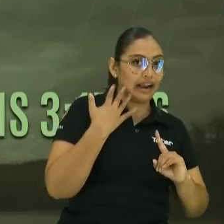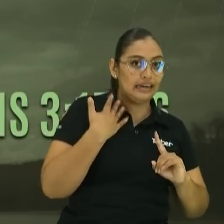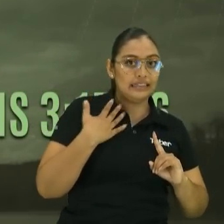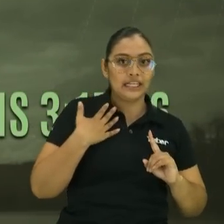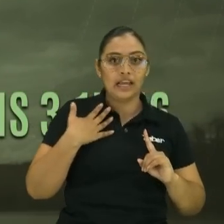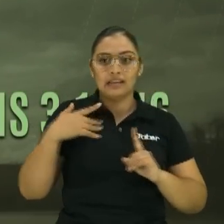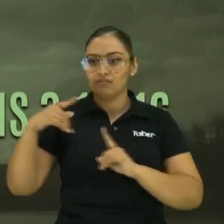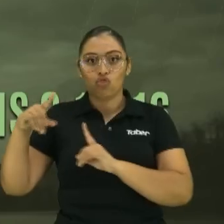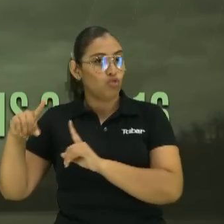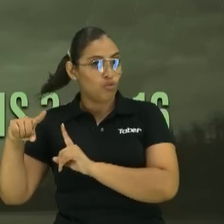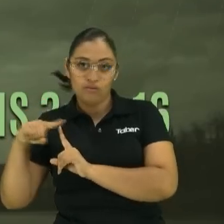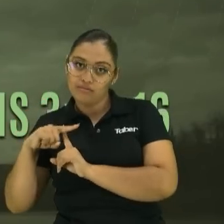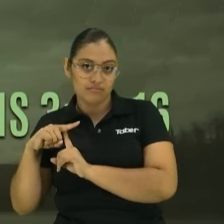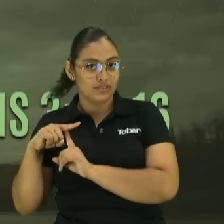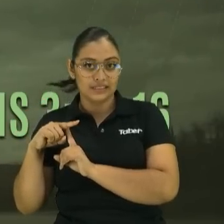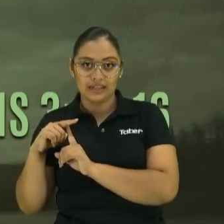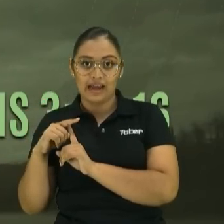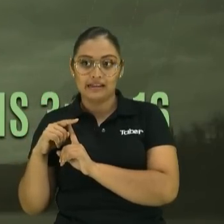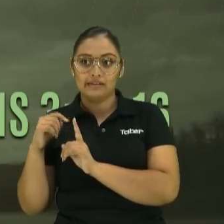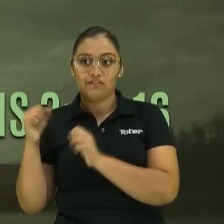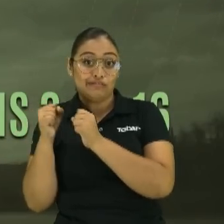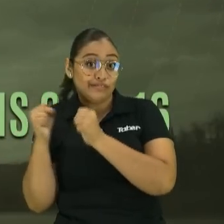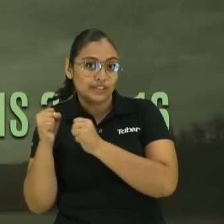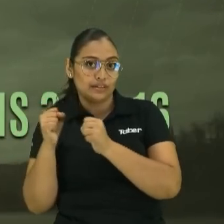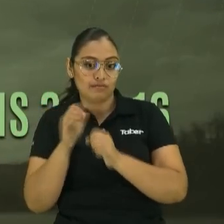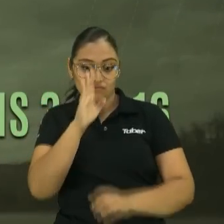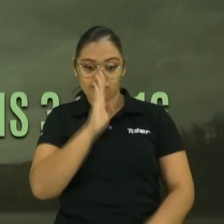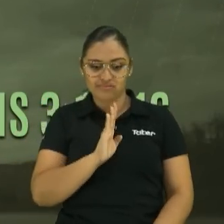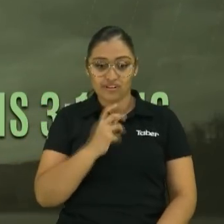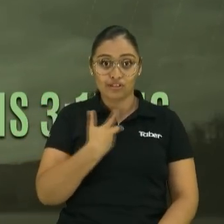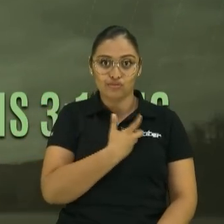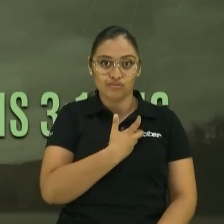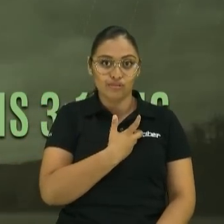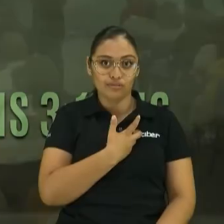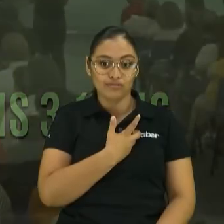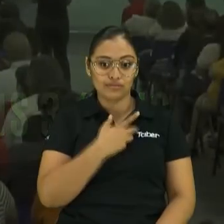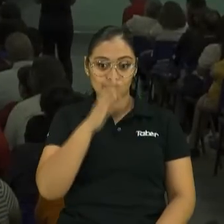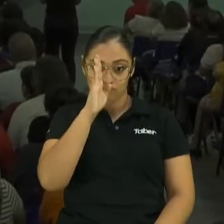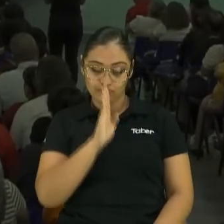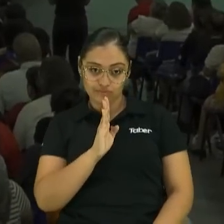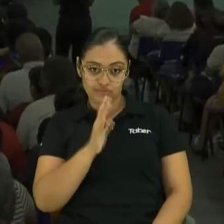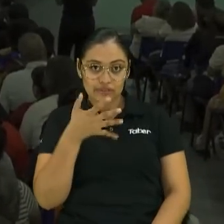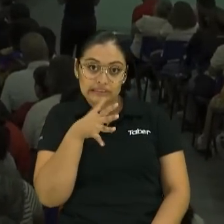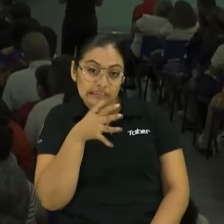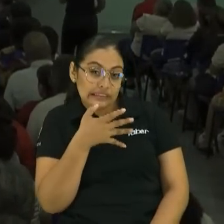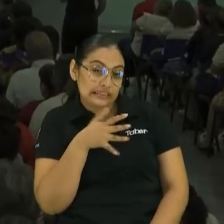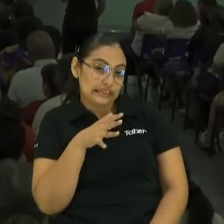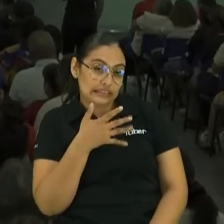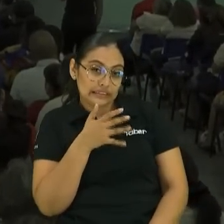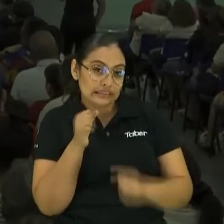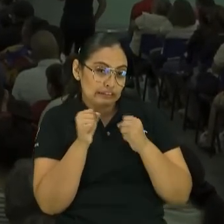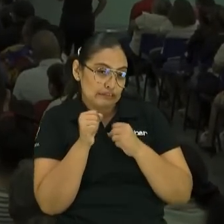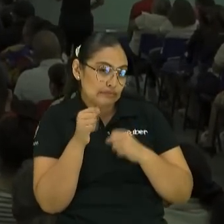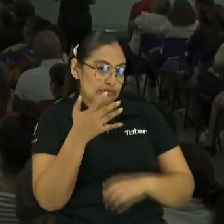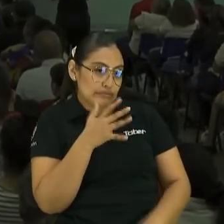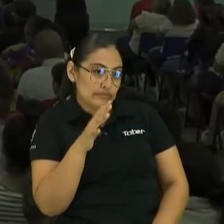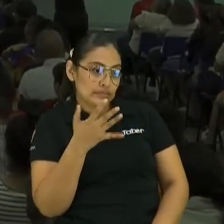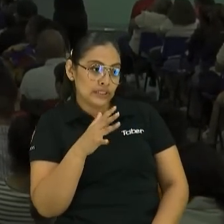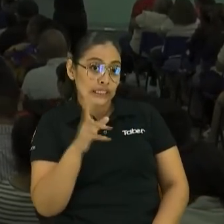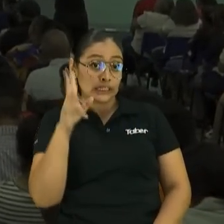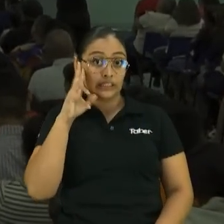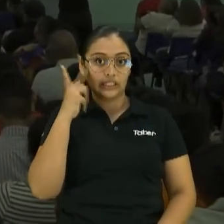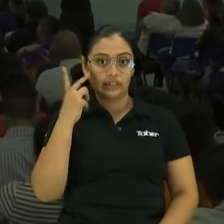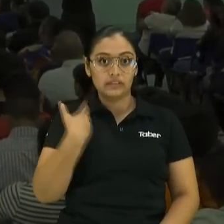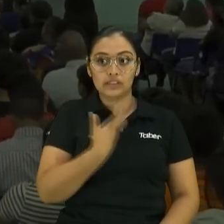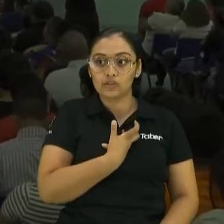tibios le voy a explicar lo peligroso de la tibieza si existe la palabra